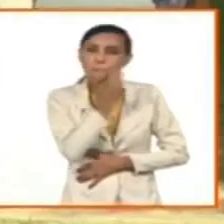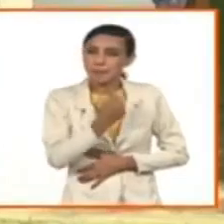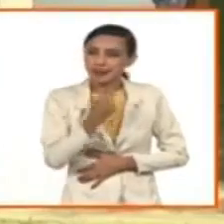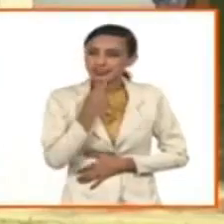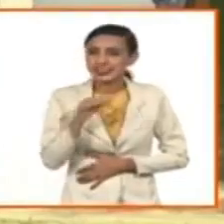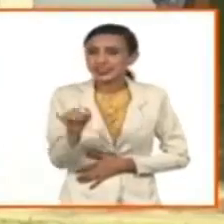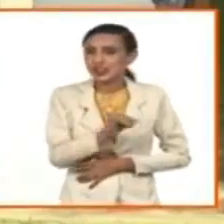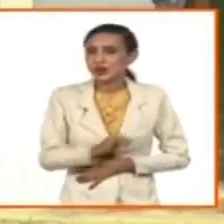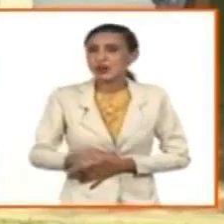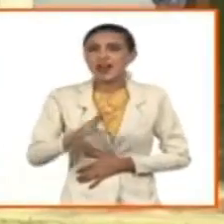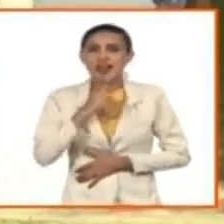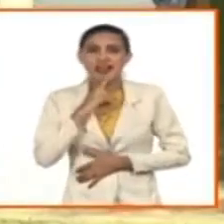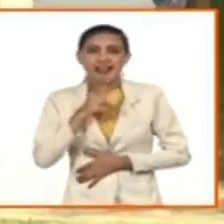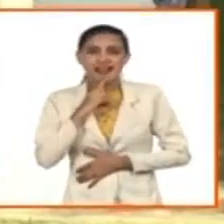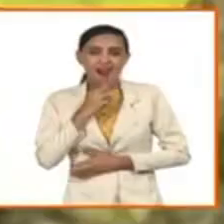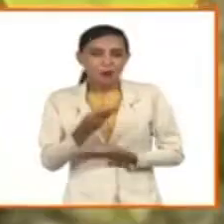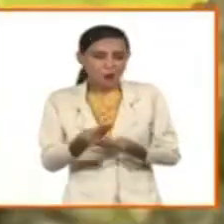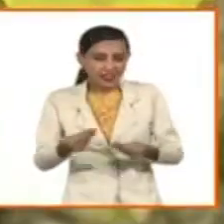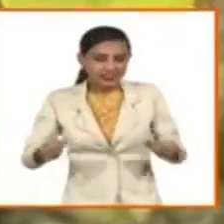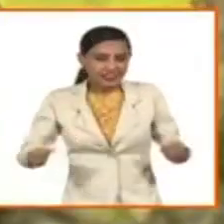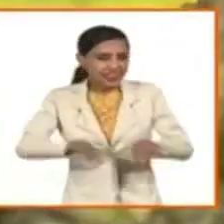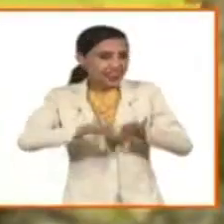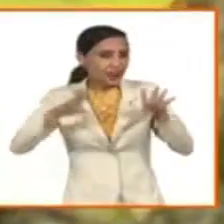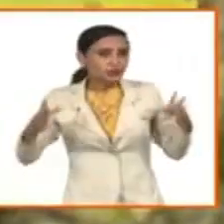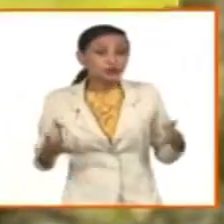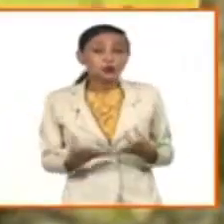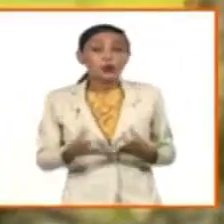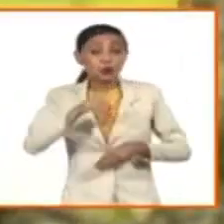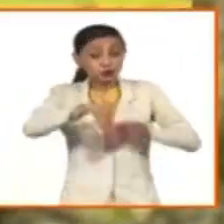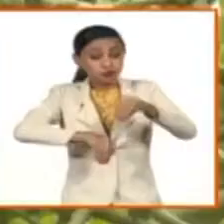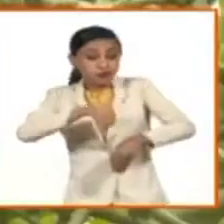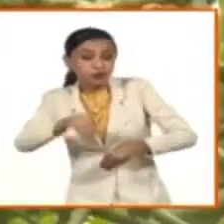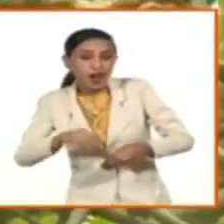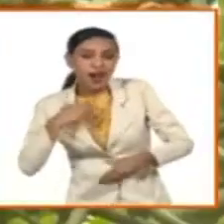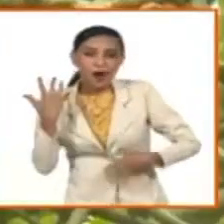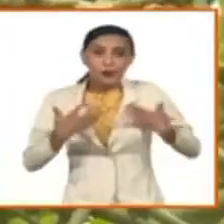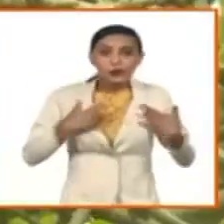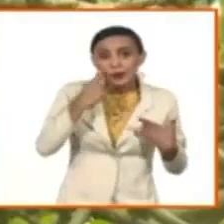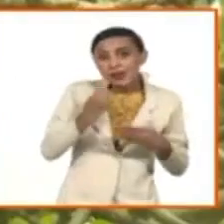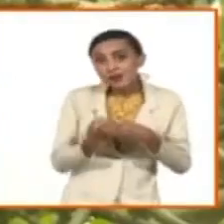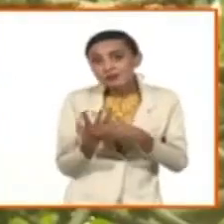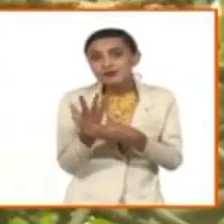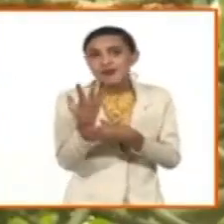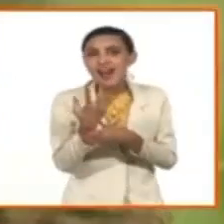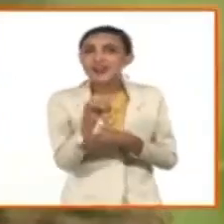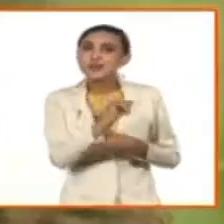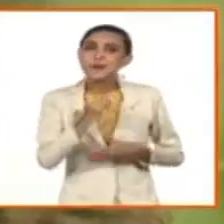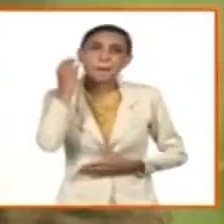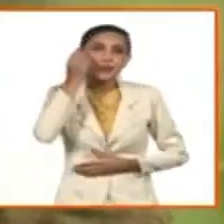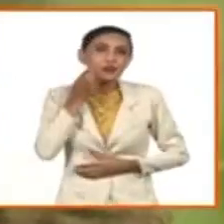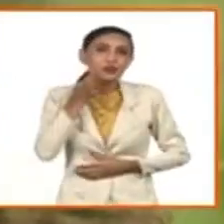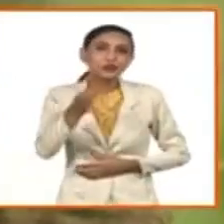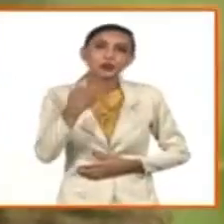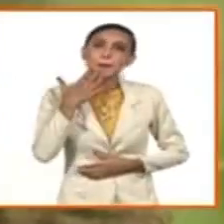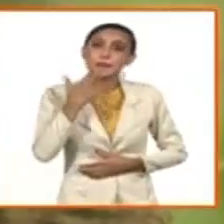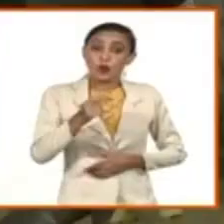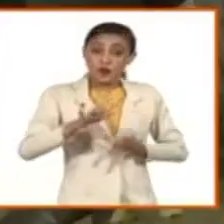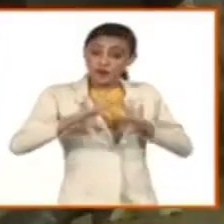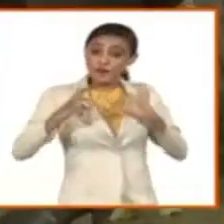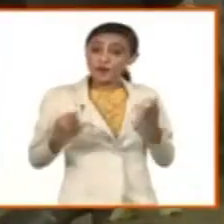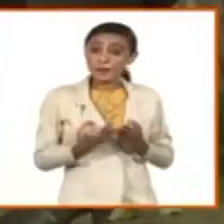a la vez que festejan todas sus cosechas para compartir sueños y esperanzas no solo en familia sino también